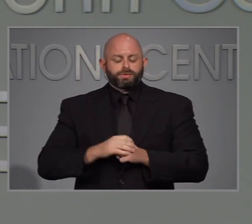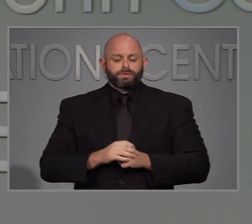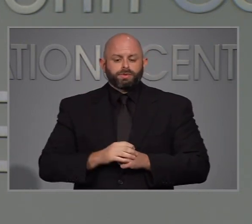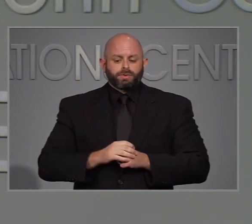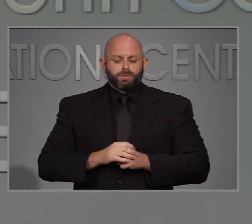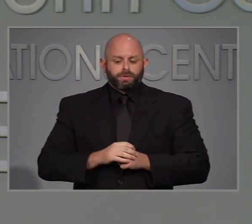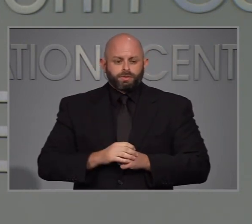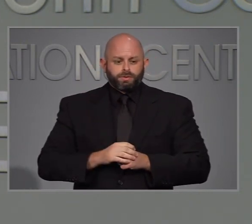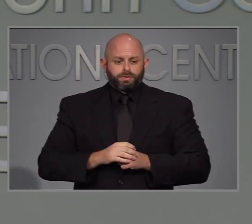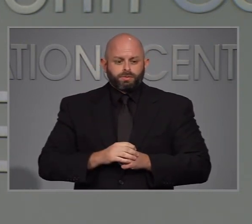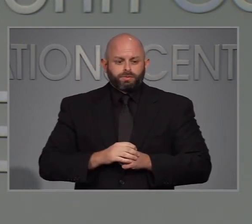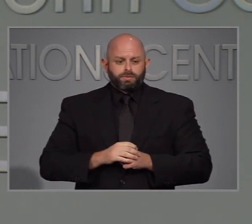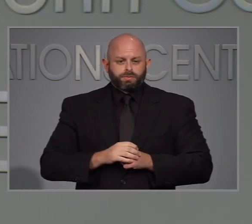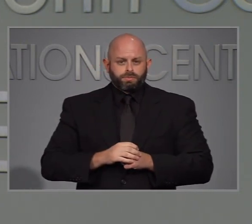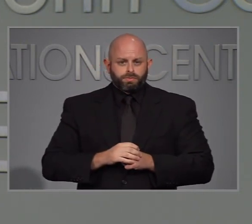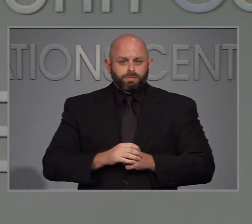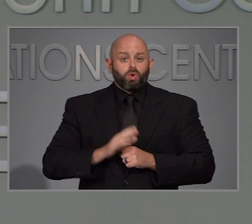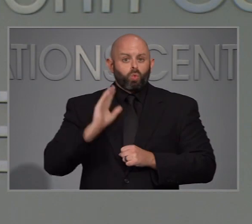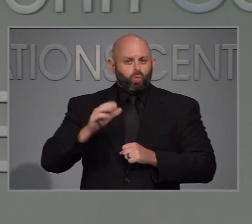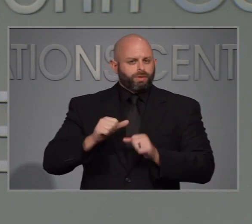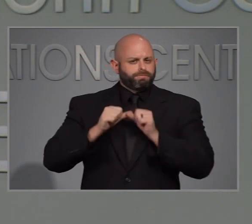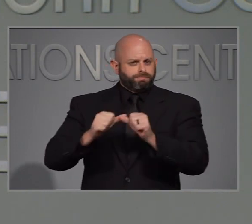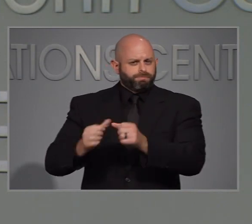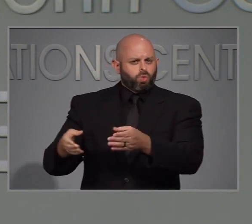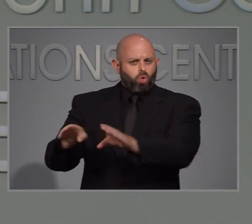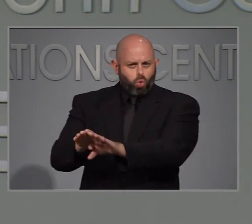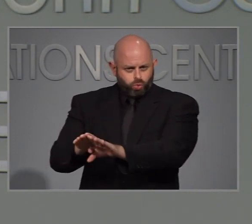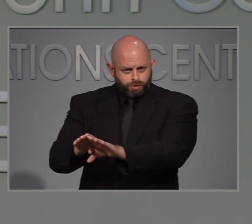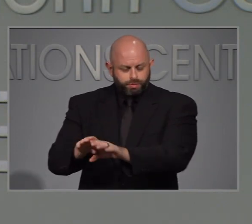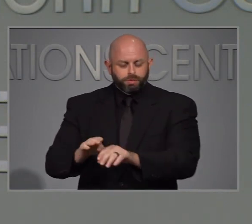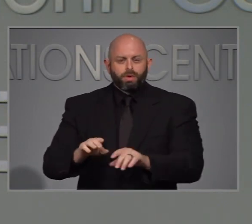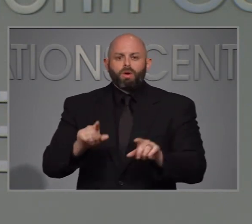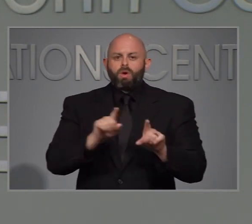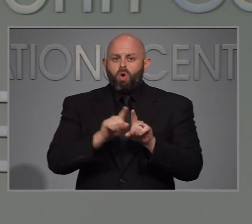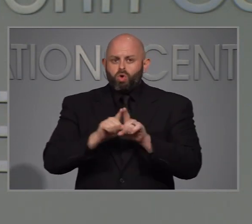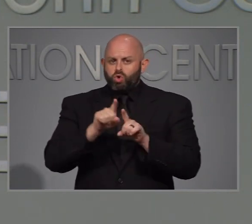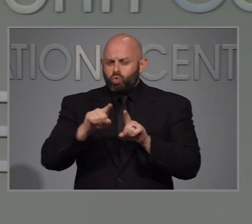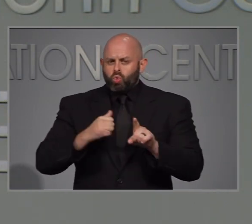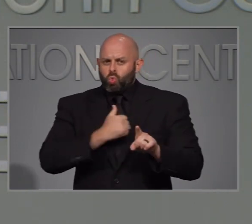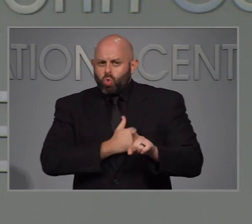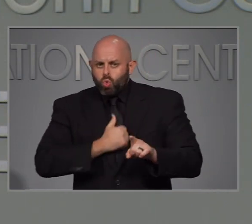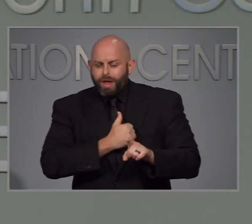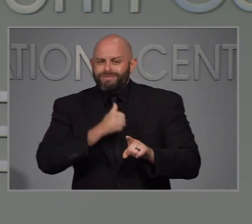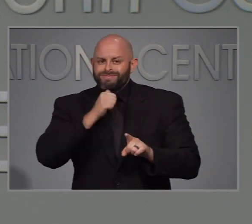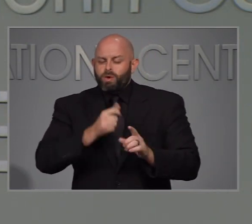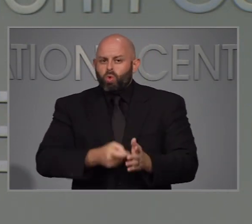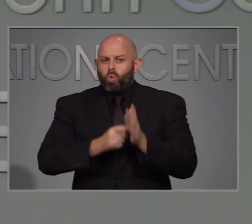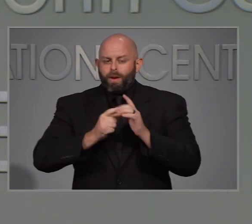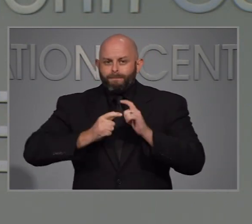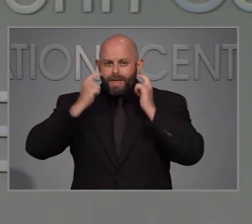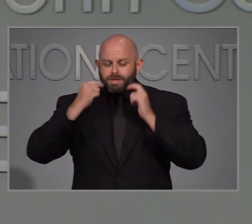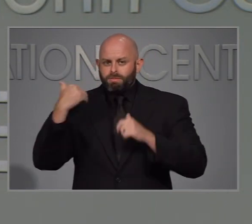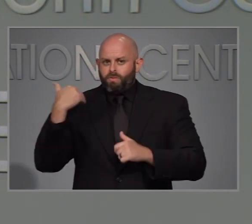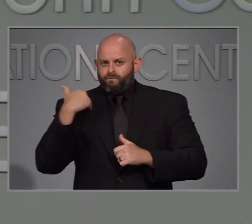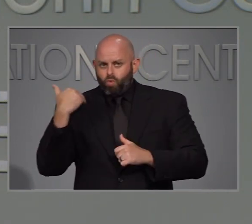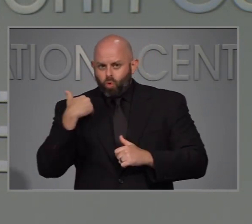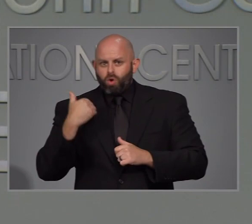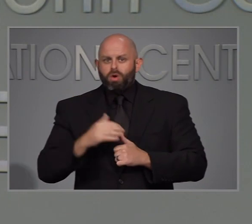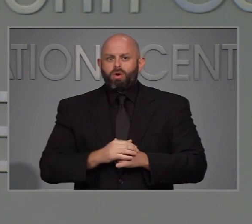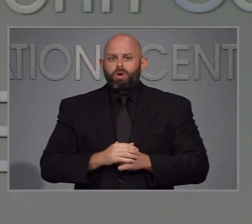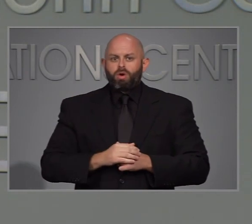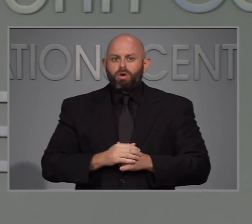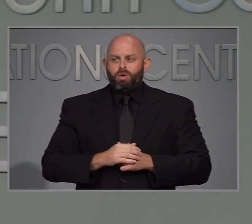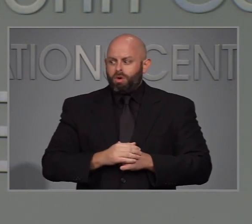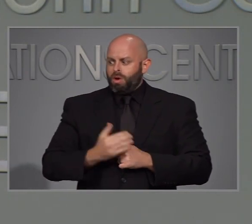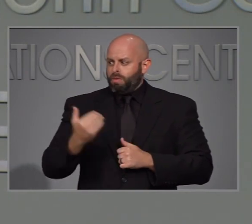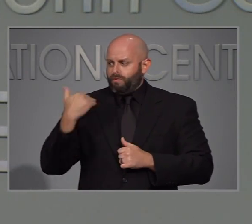algún arrepentimiento sobre requerir el uso de cubrebocas. La semana pasada mi colega le preguntó específicamente por qué no